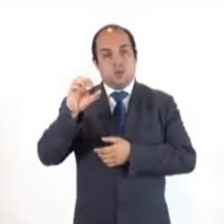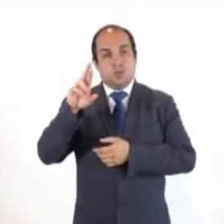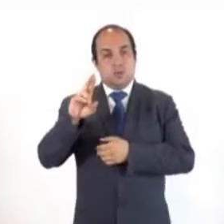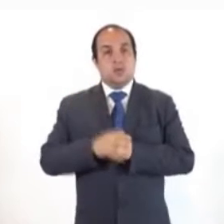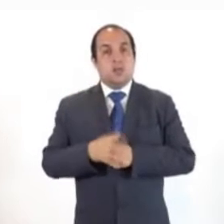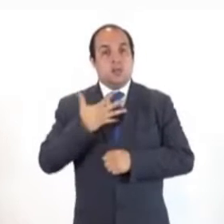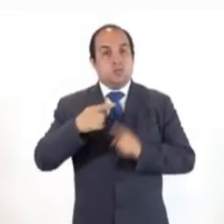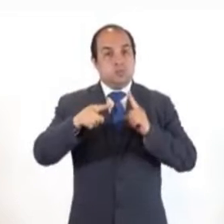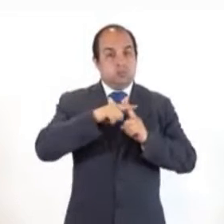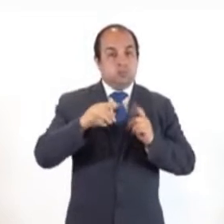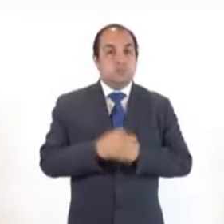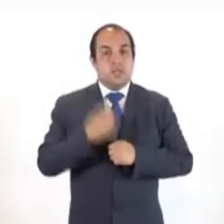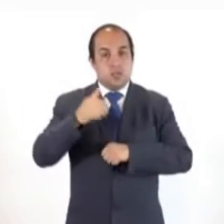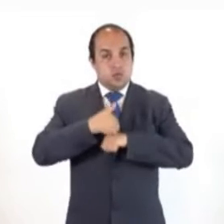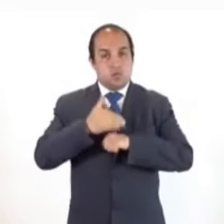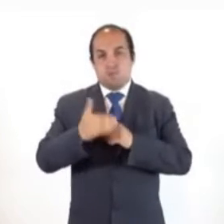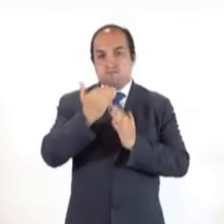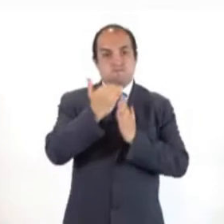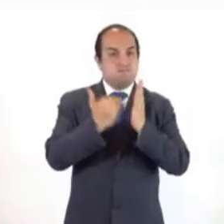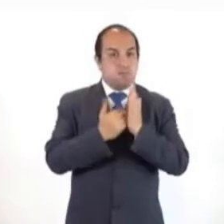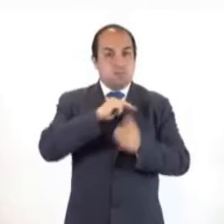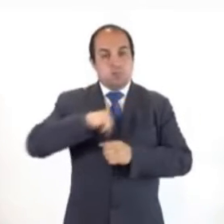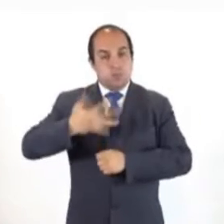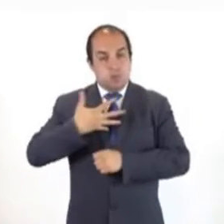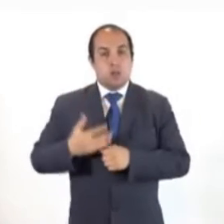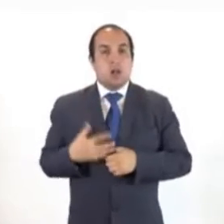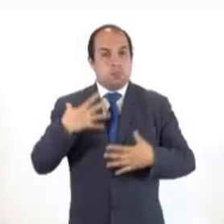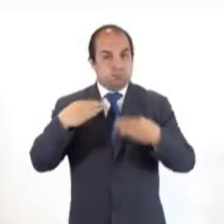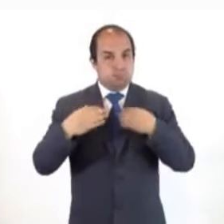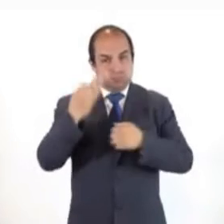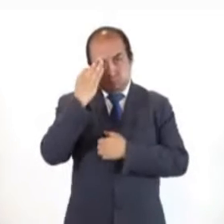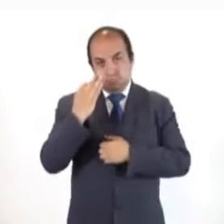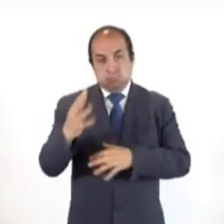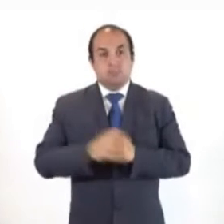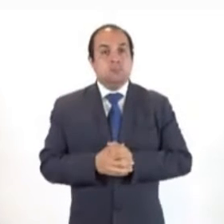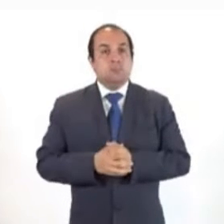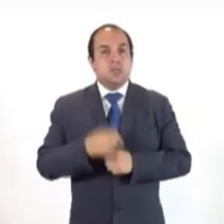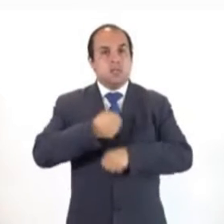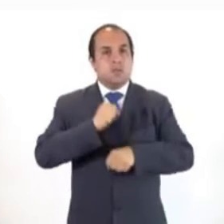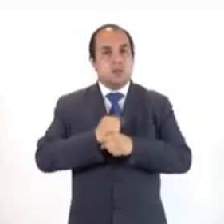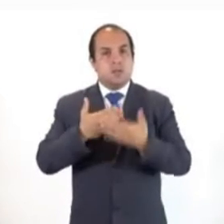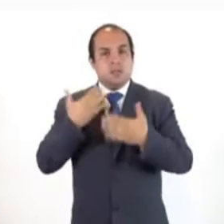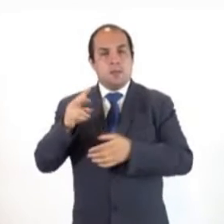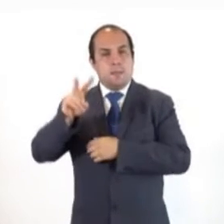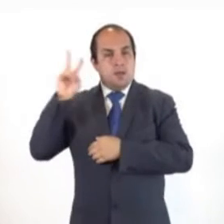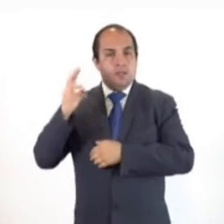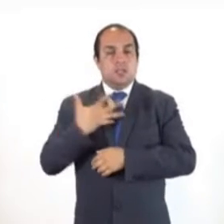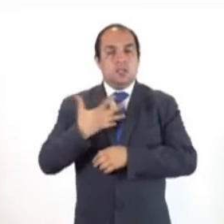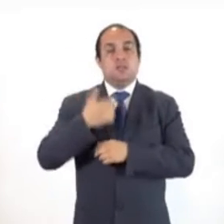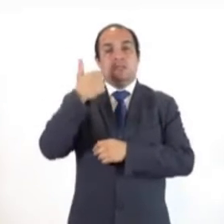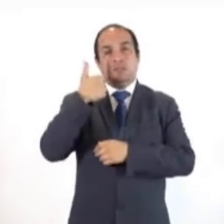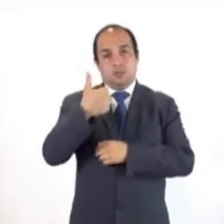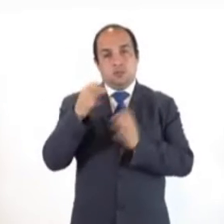han sido positivas. Este es el número más bajo que hemos tenido durante toda la pandemia. La semana pasada, si no mal recuerdo, el viernes era